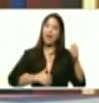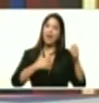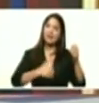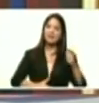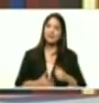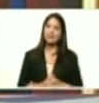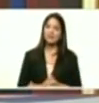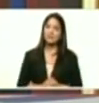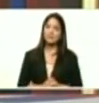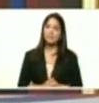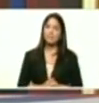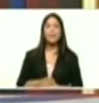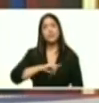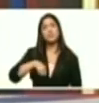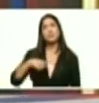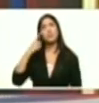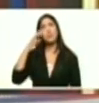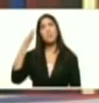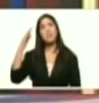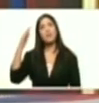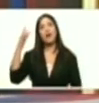Mejor que uno se lo imagina por allá, ¿verdad?